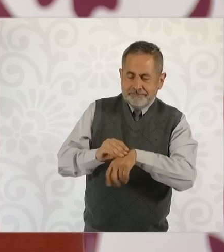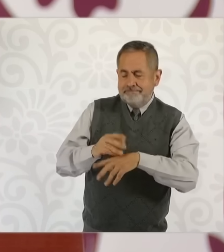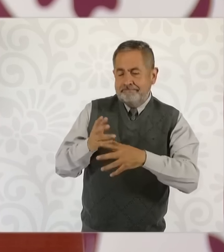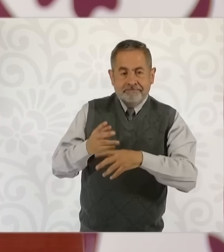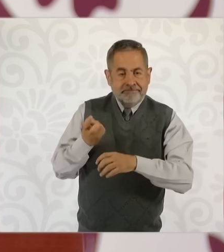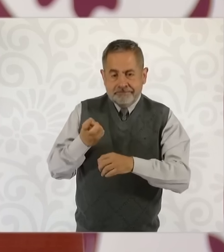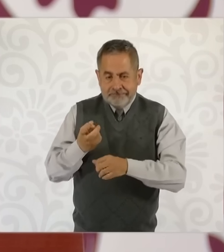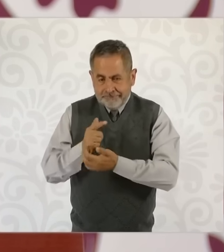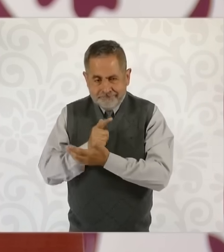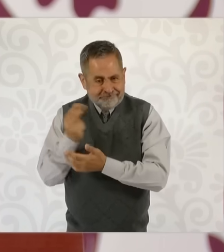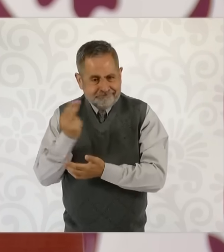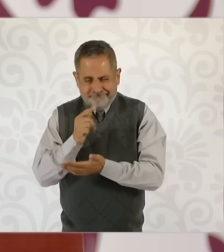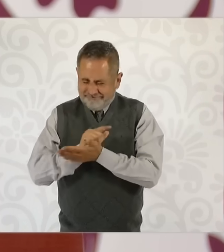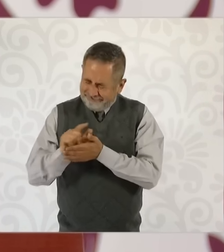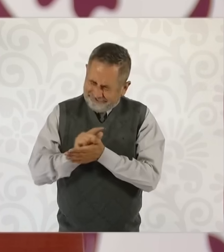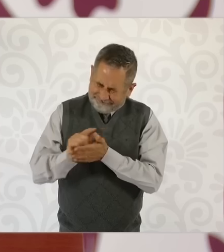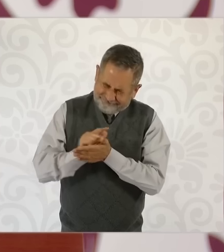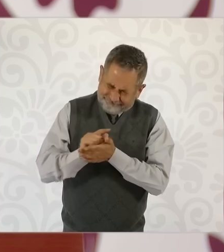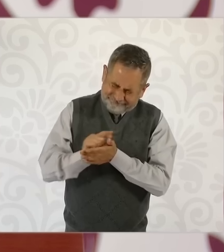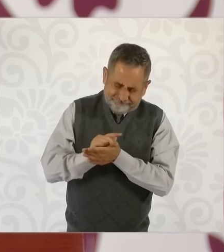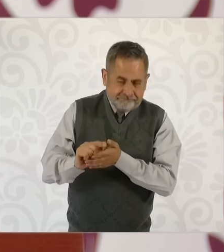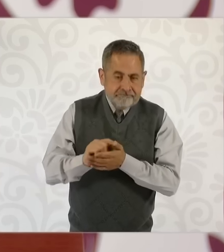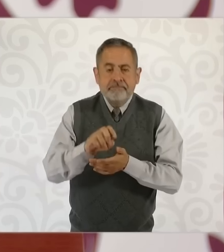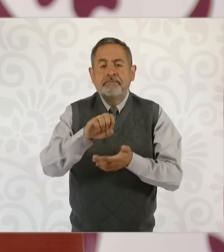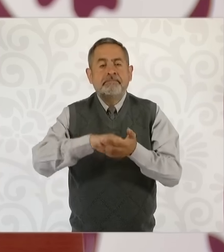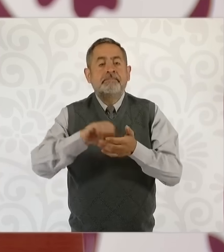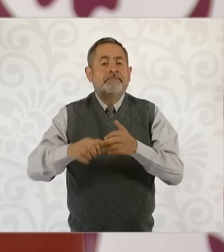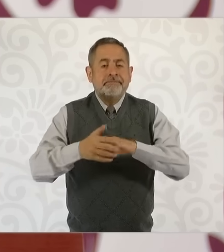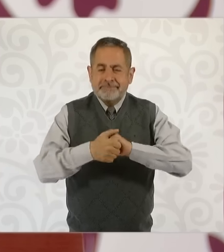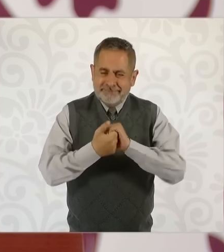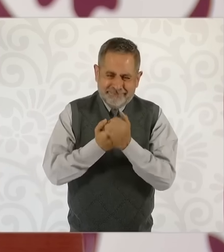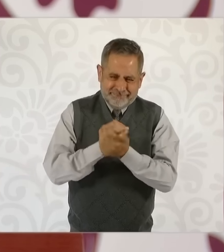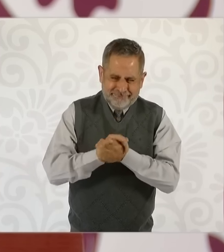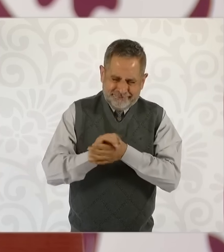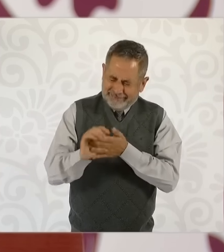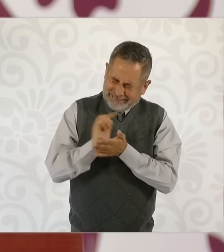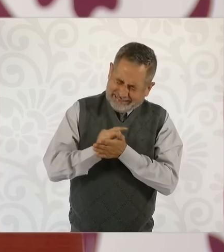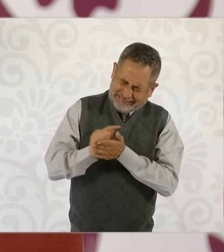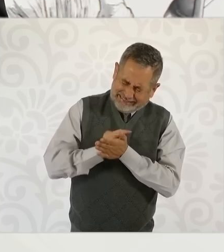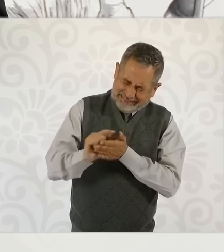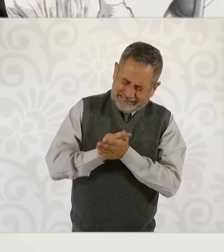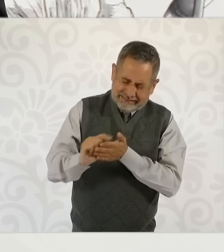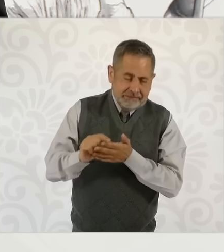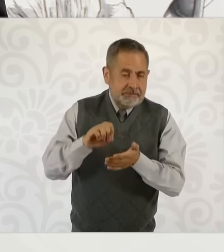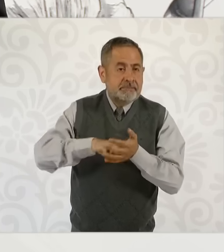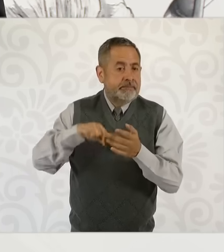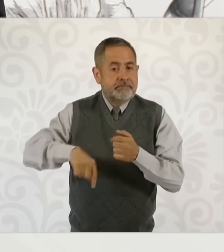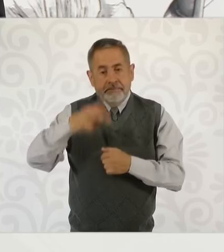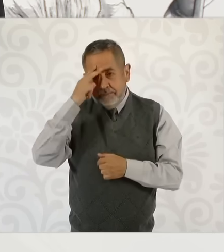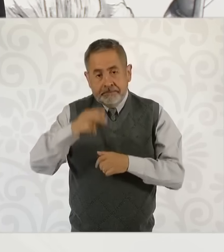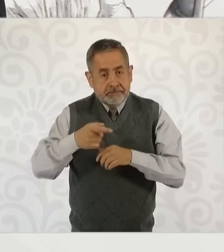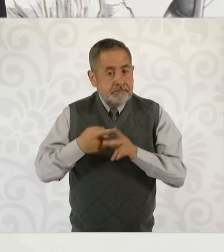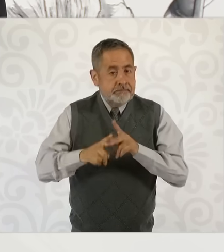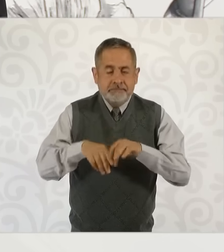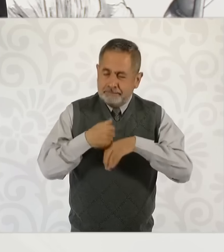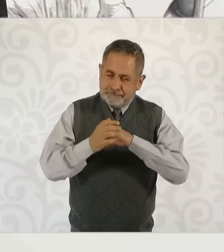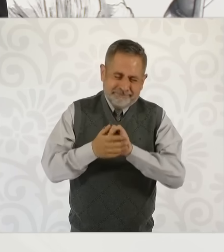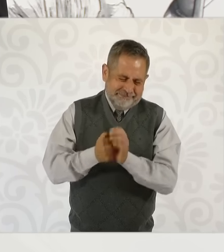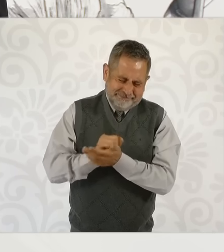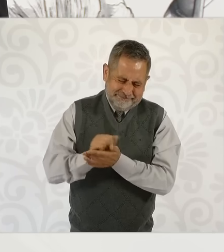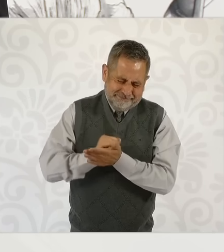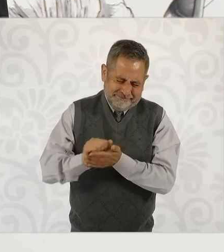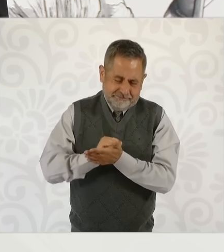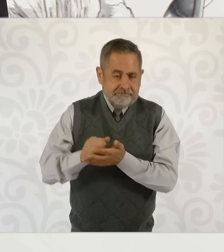así como el lavado de las manos cambió muchas de las enfermedades infecciosas en el país. Aquí cuando alguien tiene una